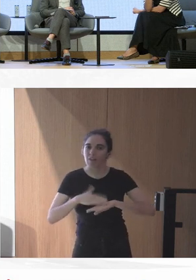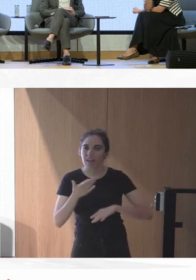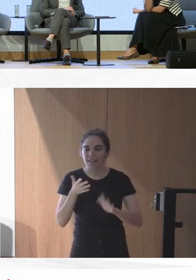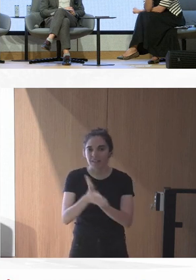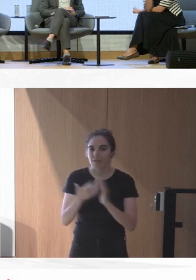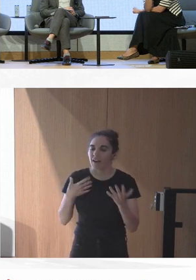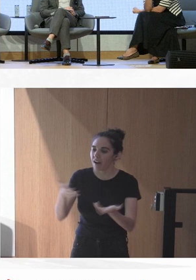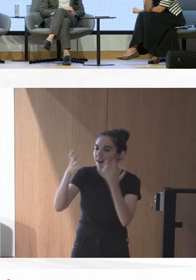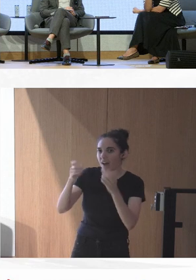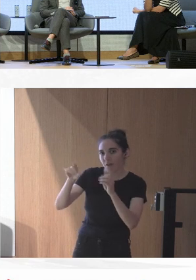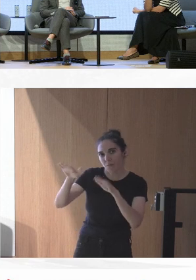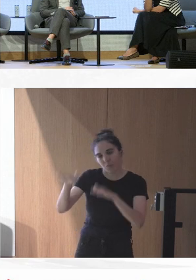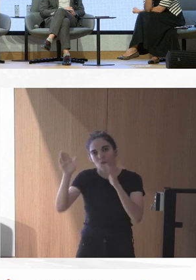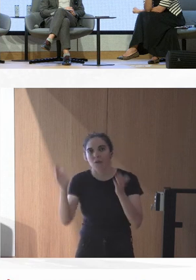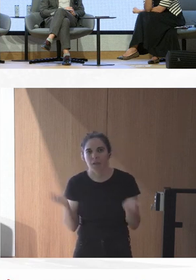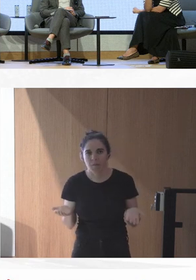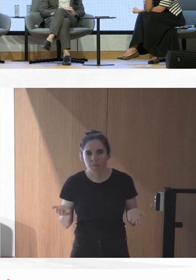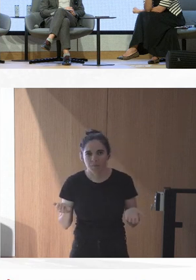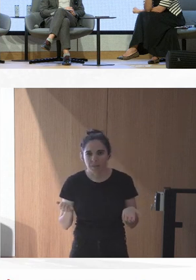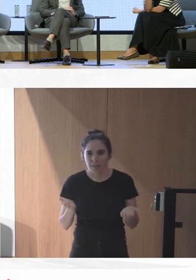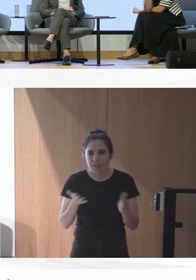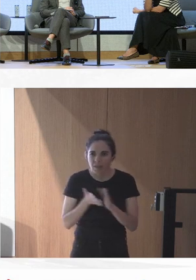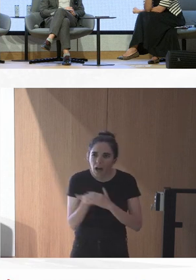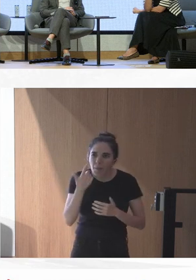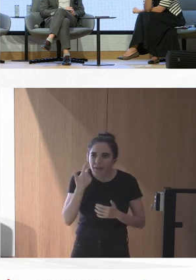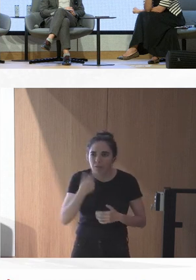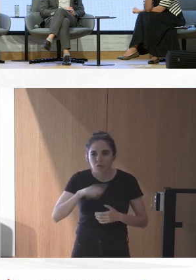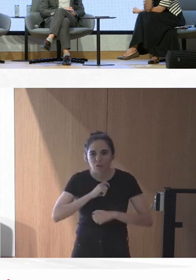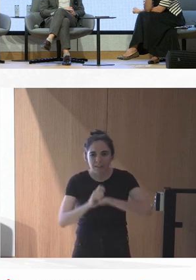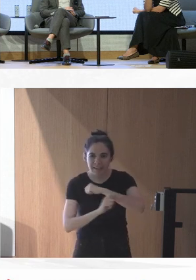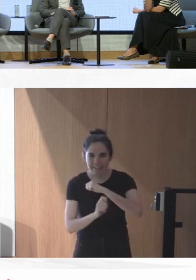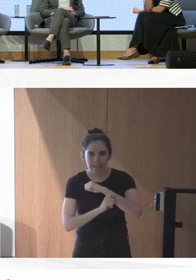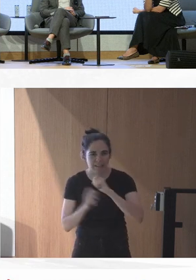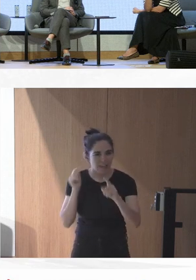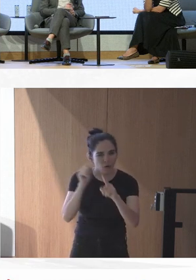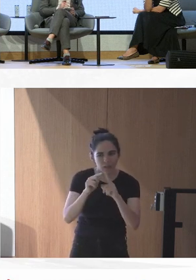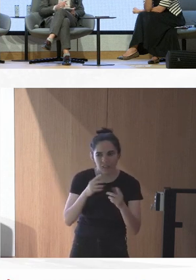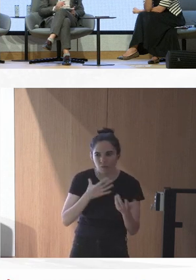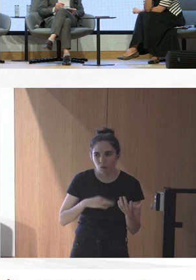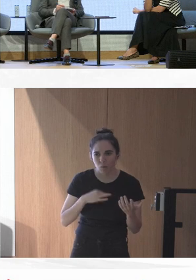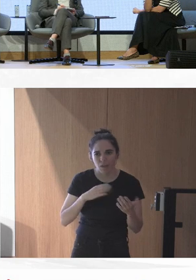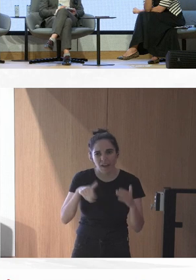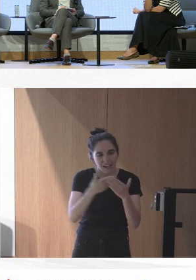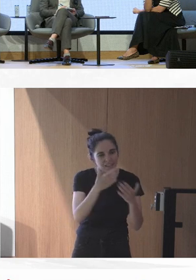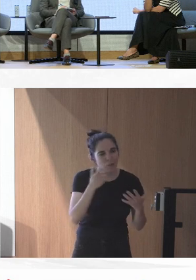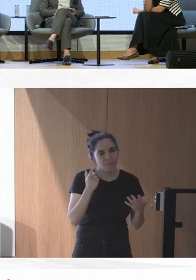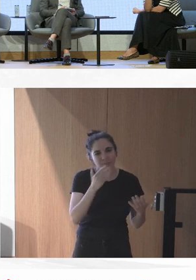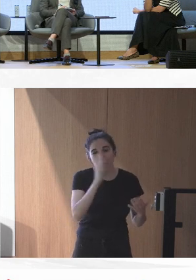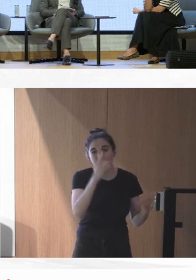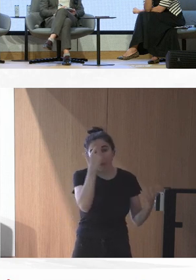discriminación. Entonces, ¿cuáles serían en definitiva las estrategias que nosotros pudiéramos tener en el fondo para llegar a los penalistas y a